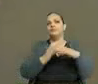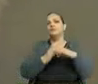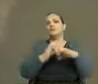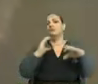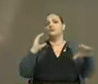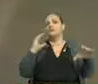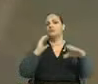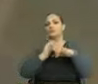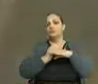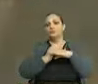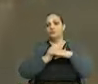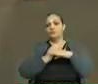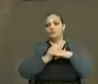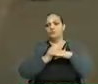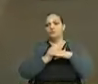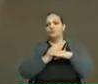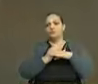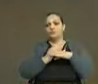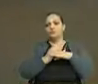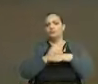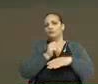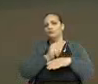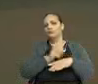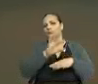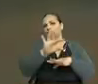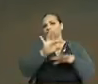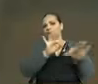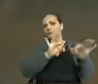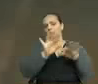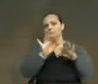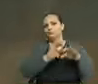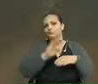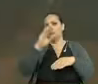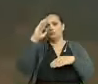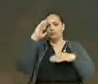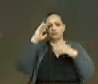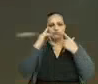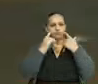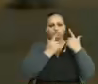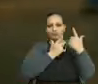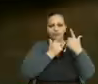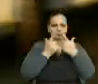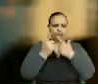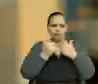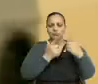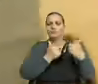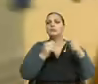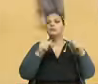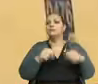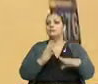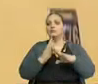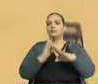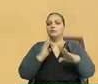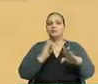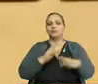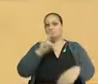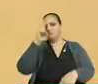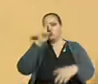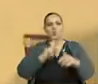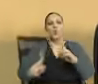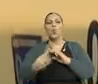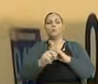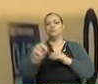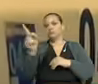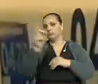nosotros también tenemos un personal de seguridad vial para que se respeten las columnas que están establecidas. Perfecto, general, muchas